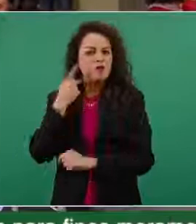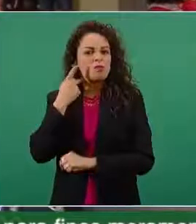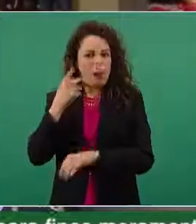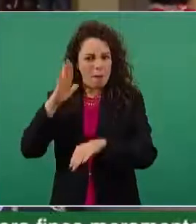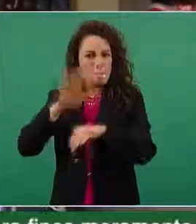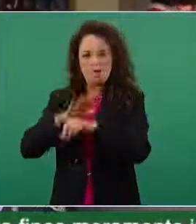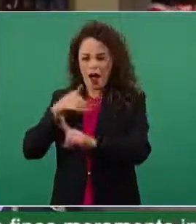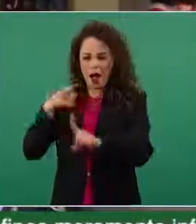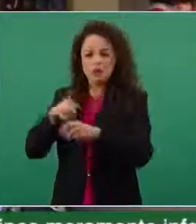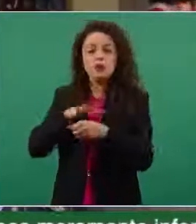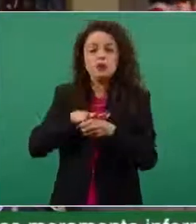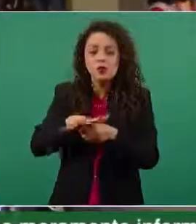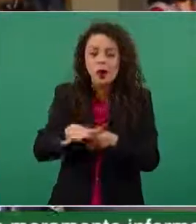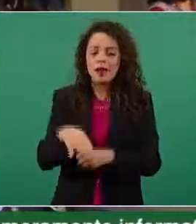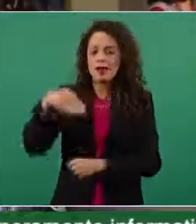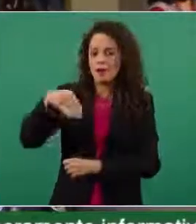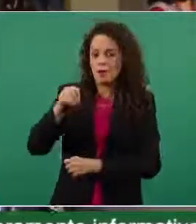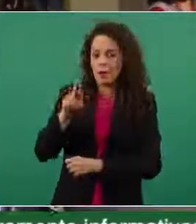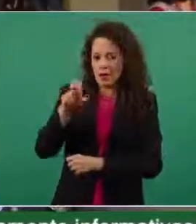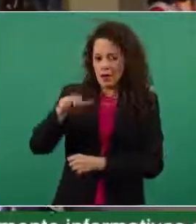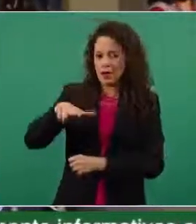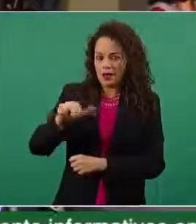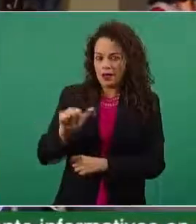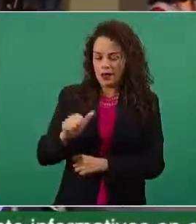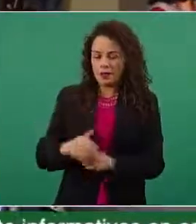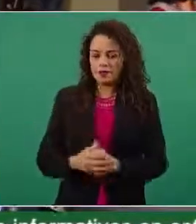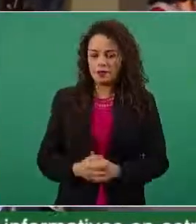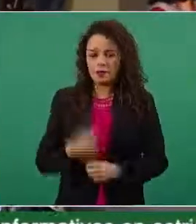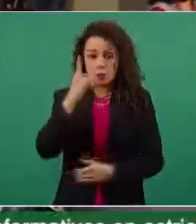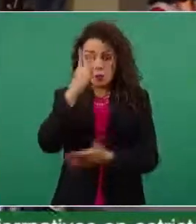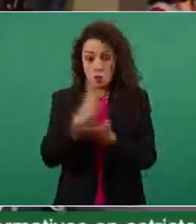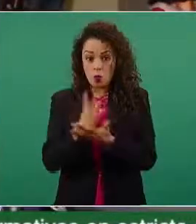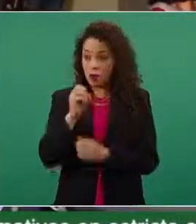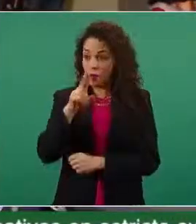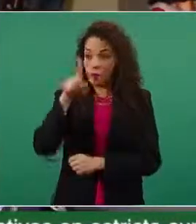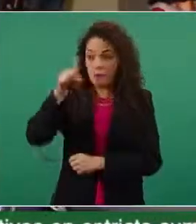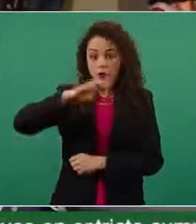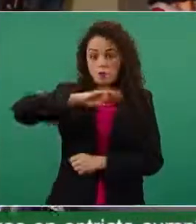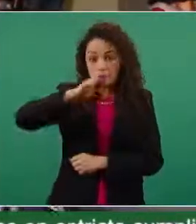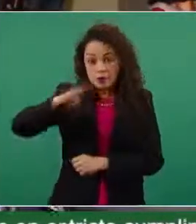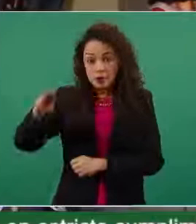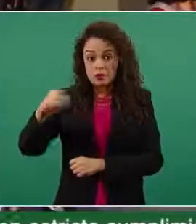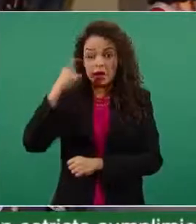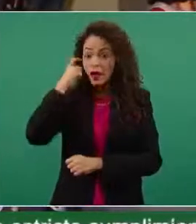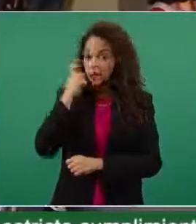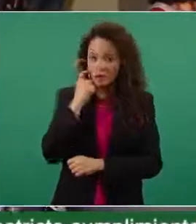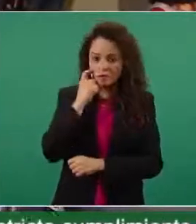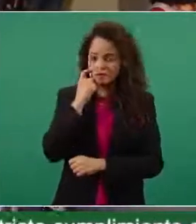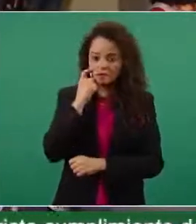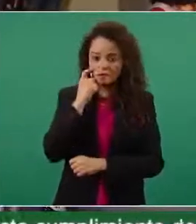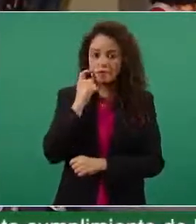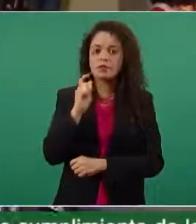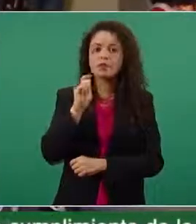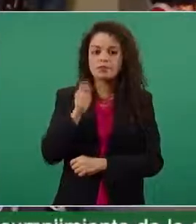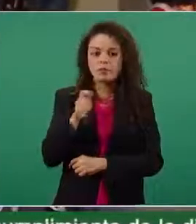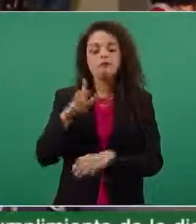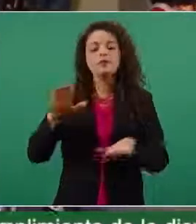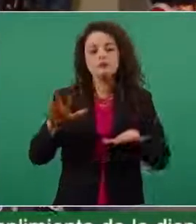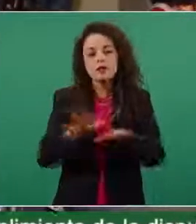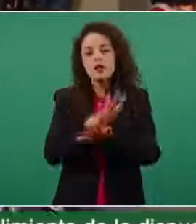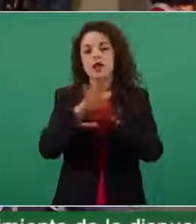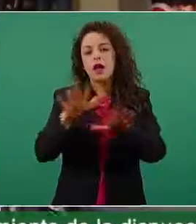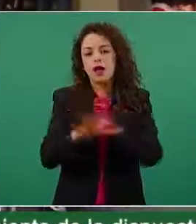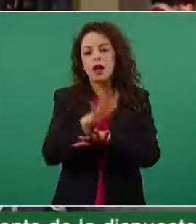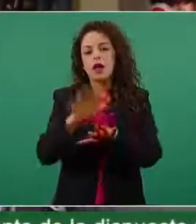Morena, no solamente por el caso de Guerrero y Michoacán, sino también modificaciones que van haciendo, por ejemplo,